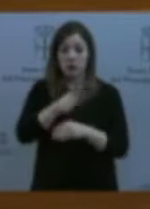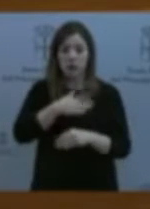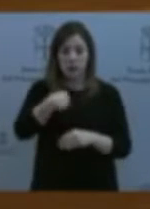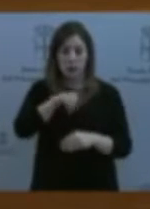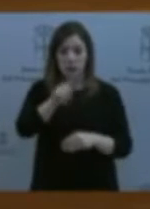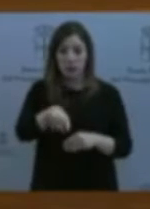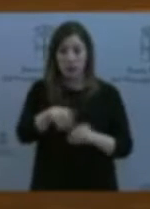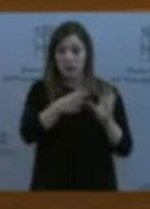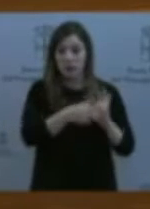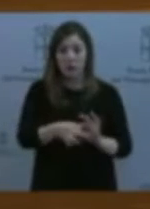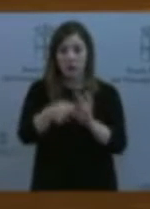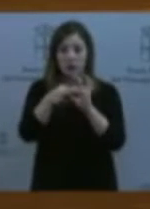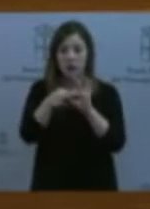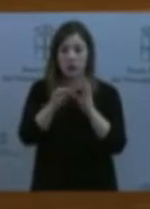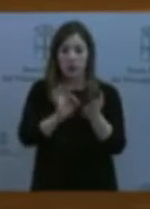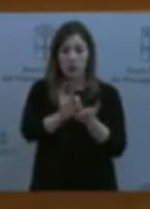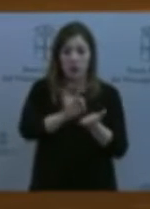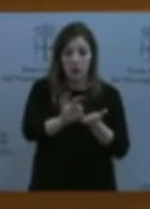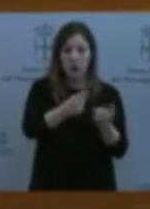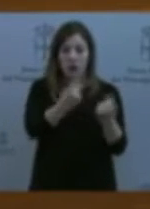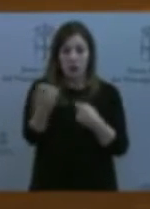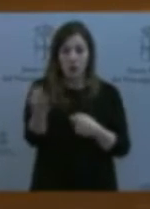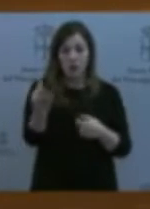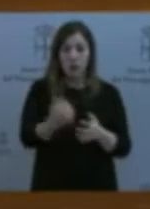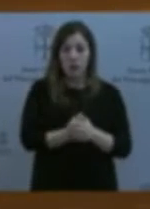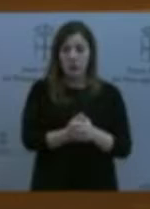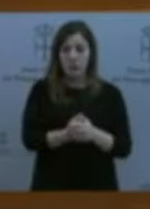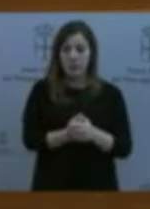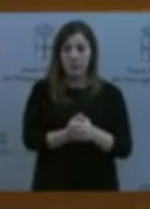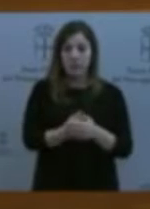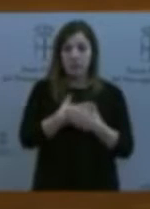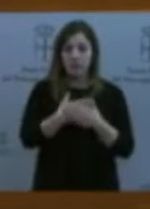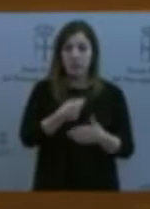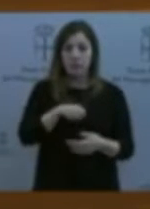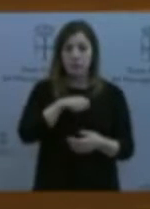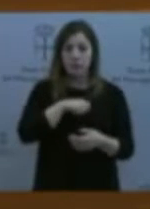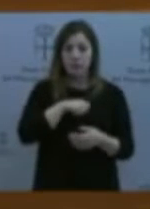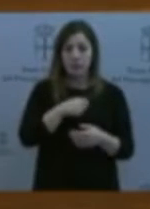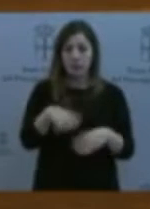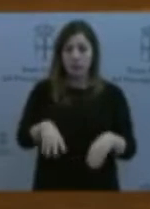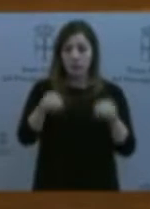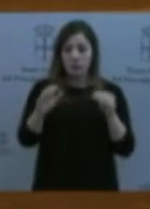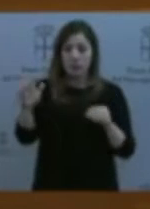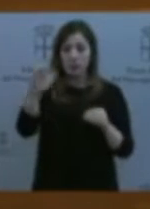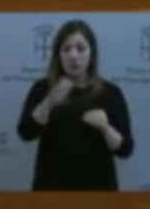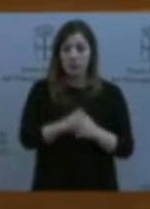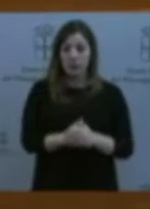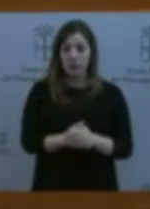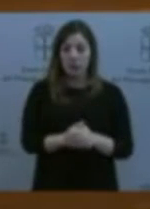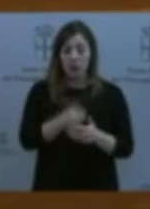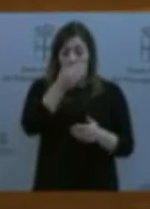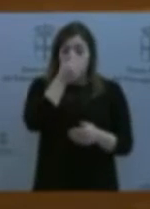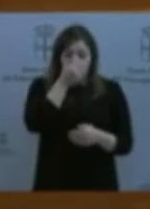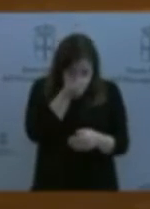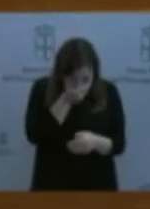que necesita el Parque Nacional de los Picos de Europa y que, bueno, pues ni tan siquiera han sido presupuestados y que esperamos que de